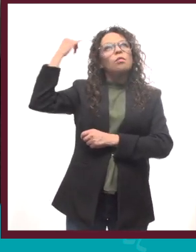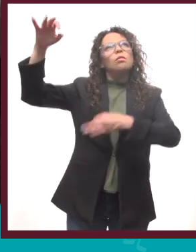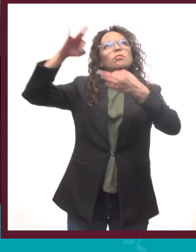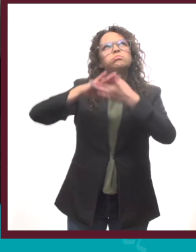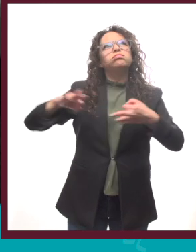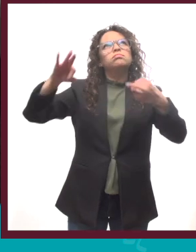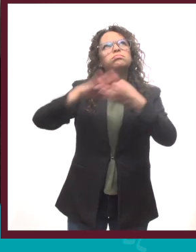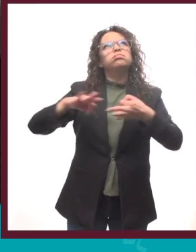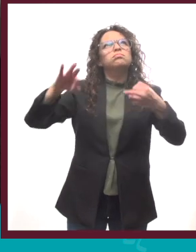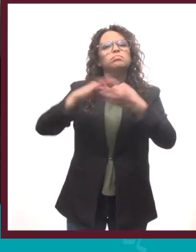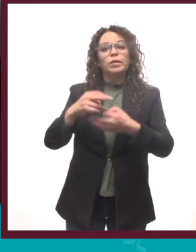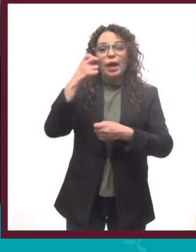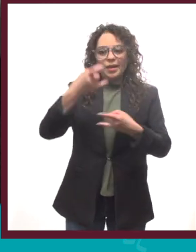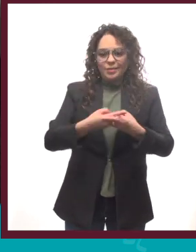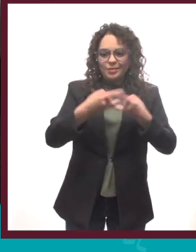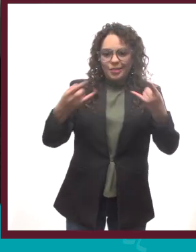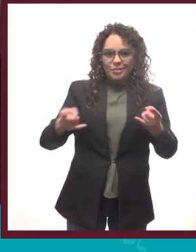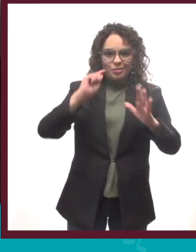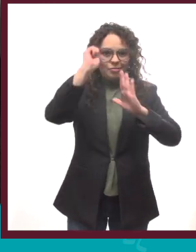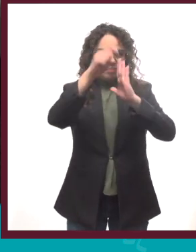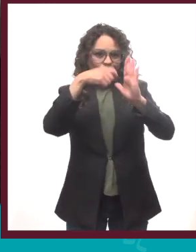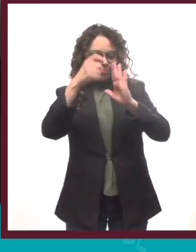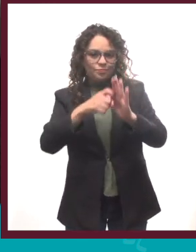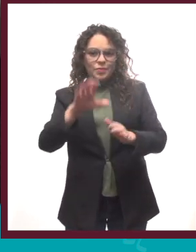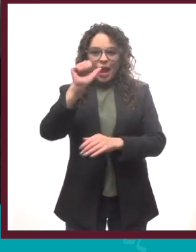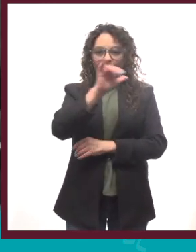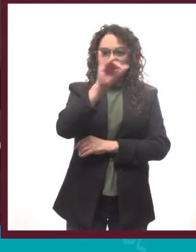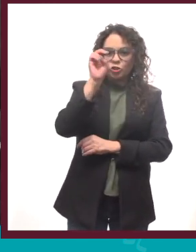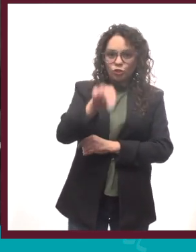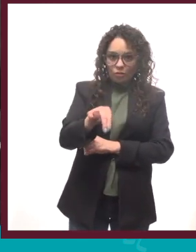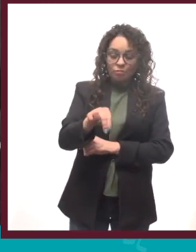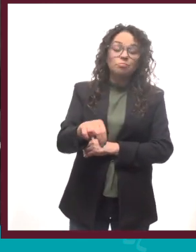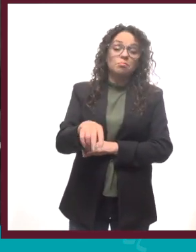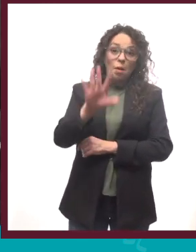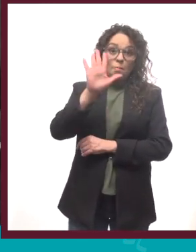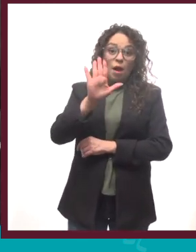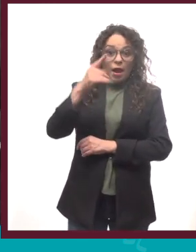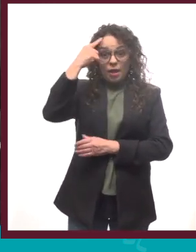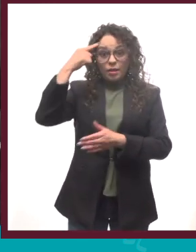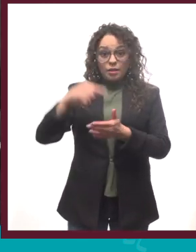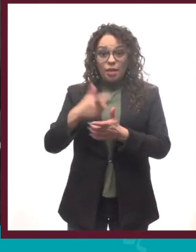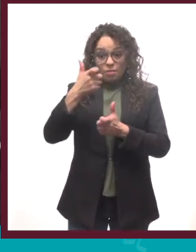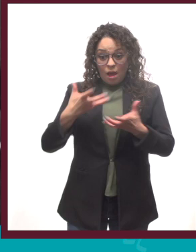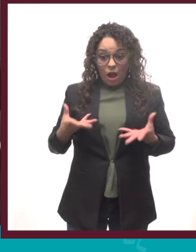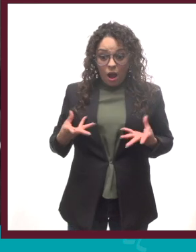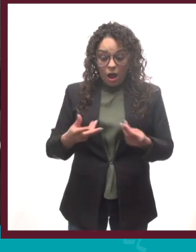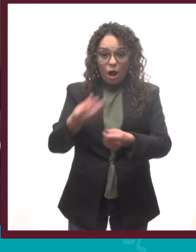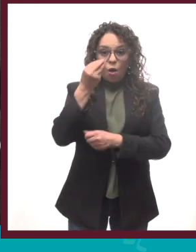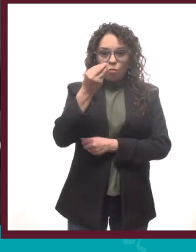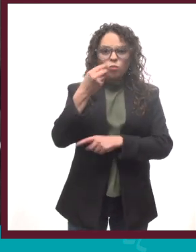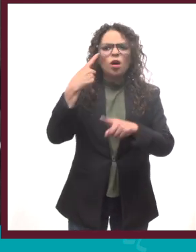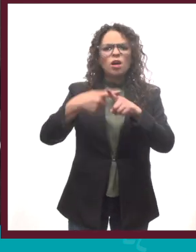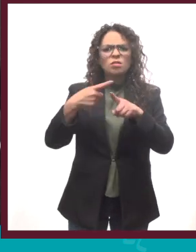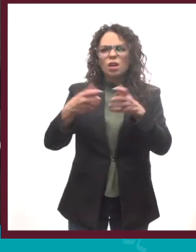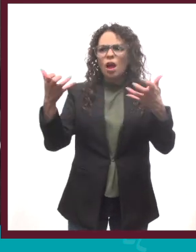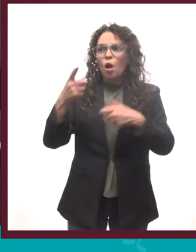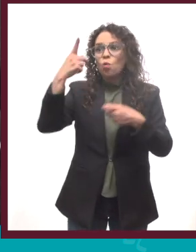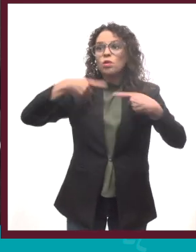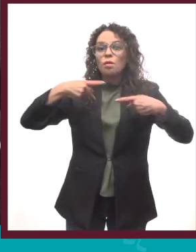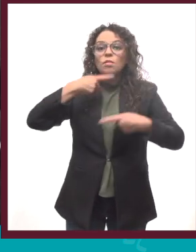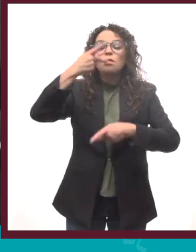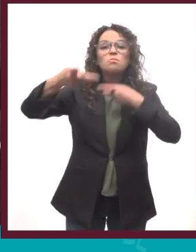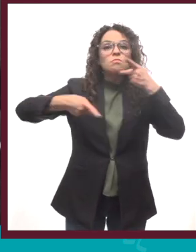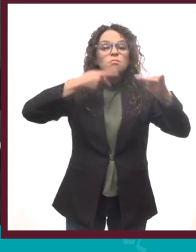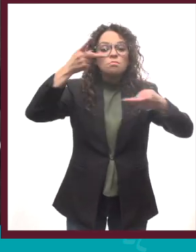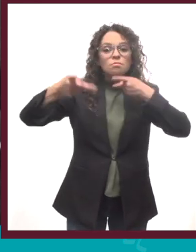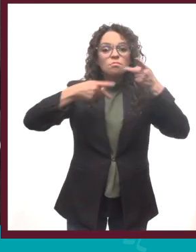le viene a la mente de manera recurrente. Esta historia de ciencia ficción que se escucha de alto presupuesto está contada por la voz de un